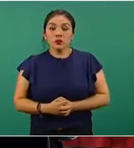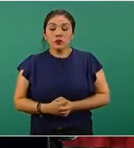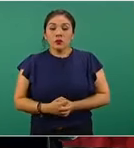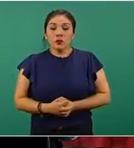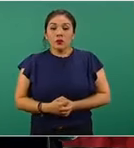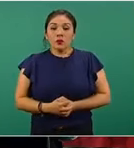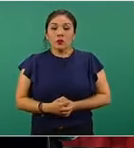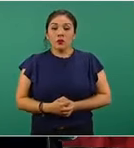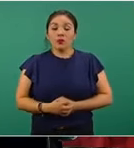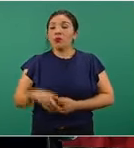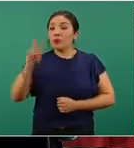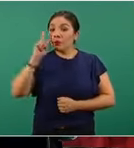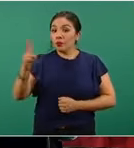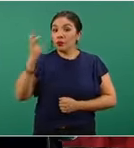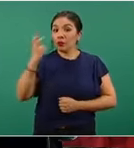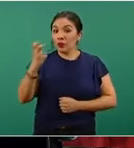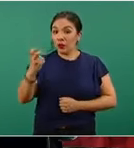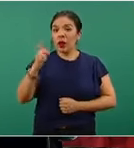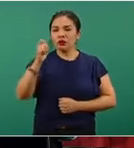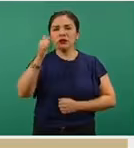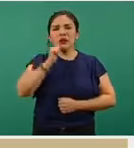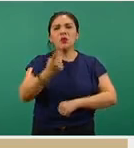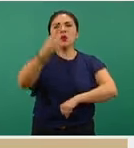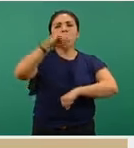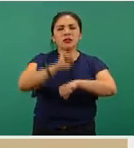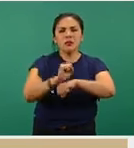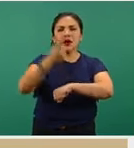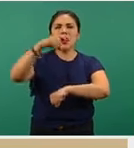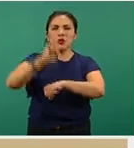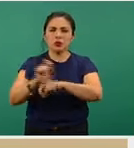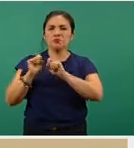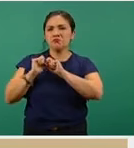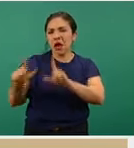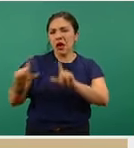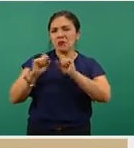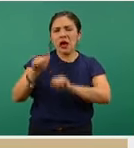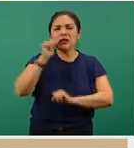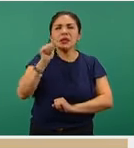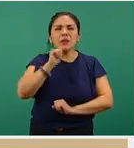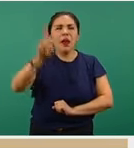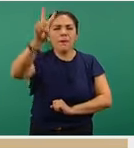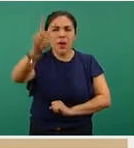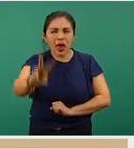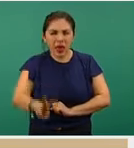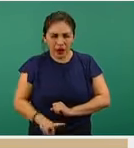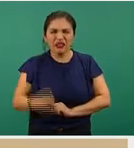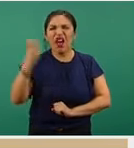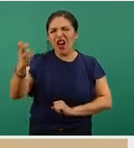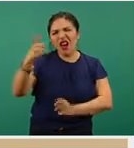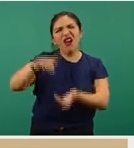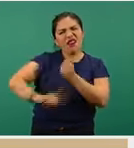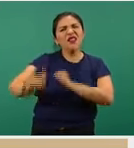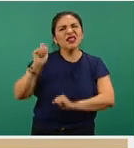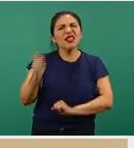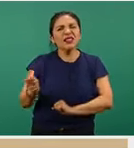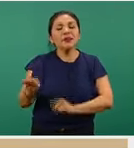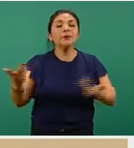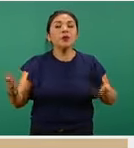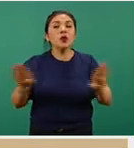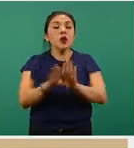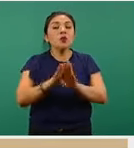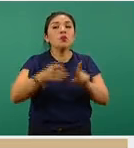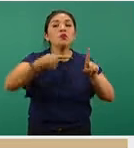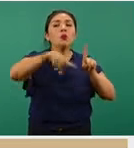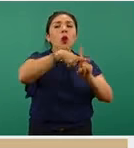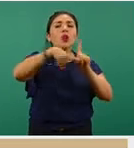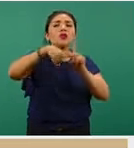Esta curva la presentamos una vez a la semana, los viernes, y lo que refleja es la